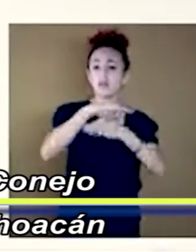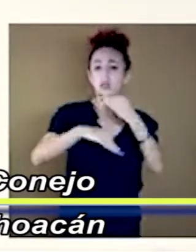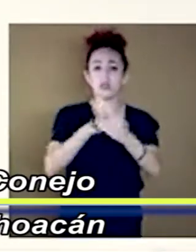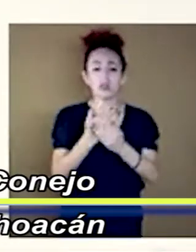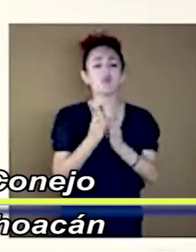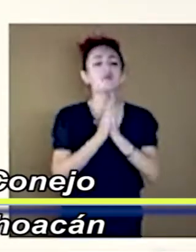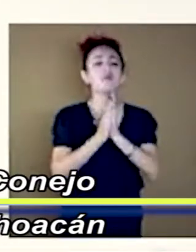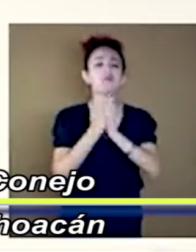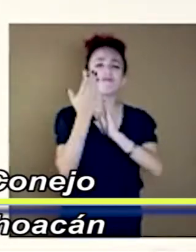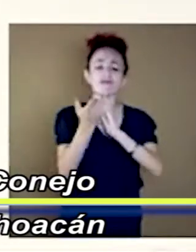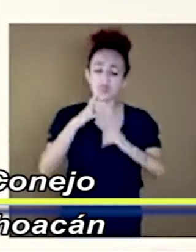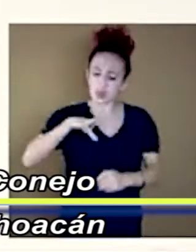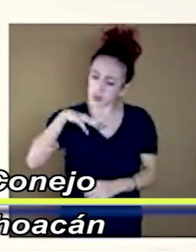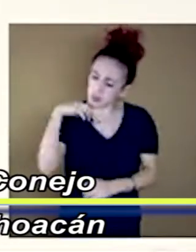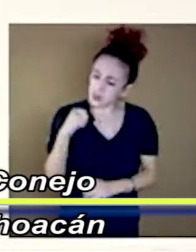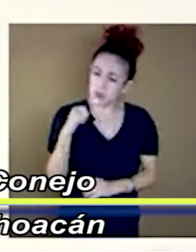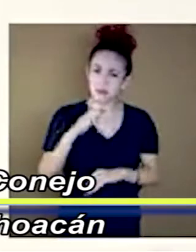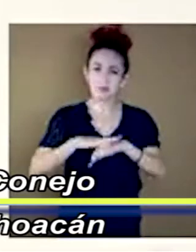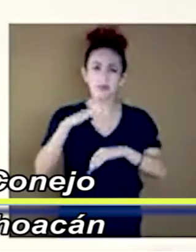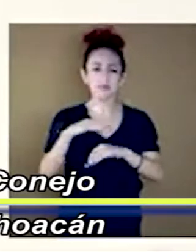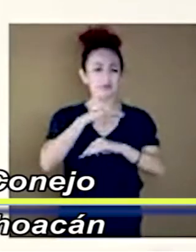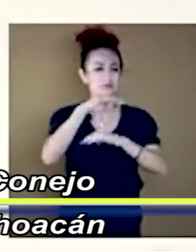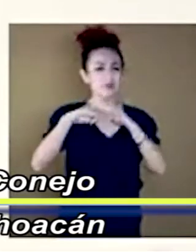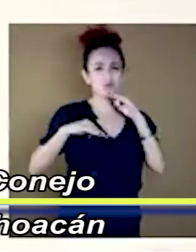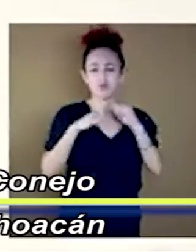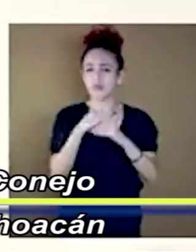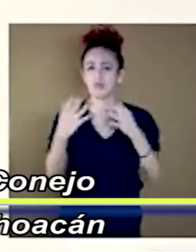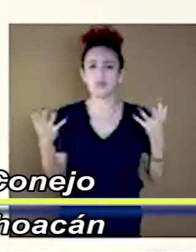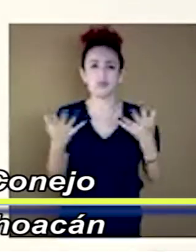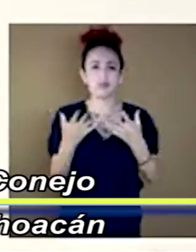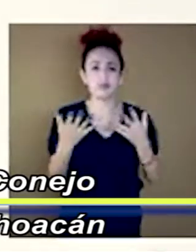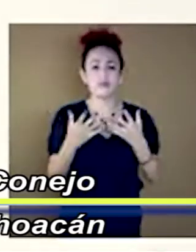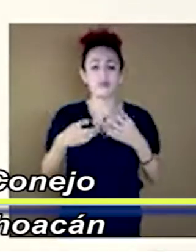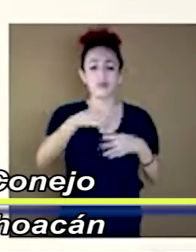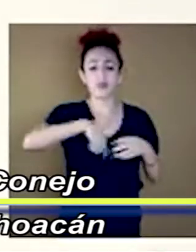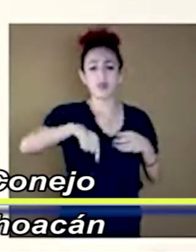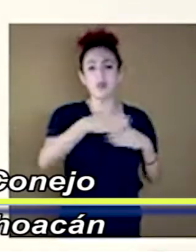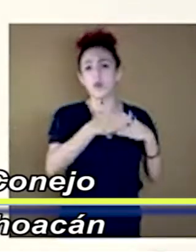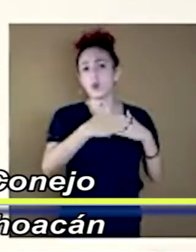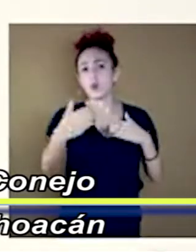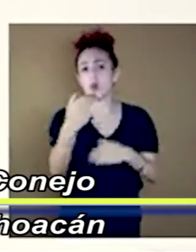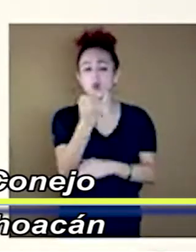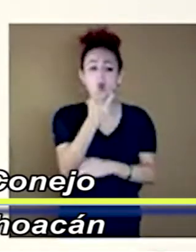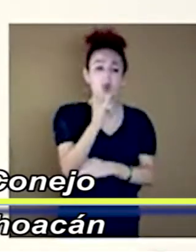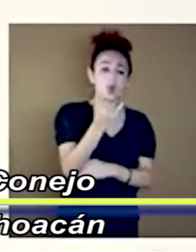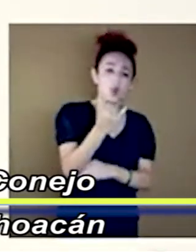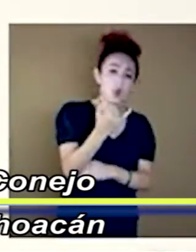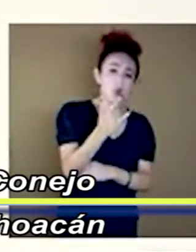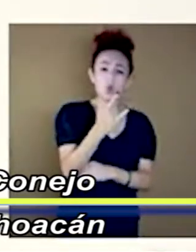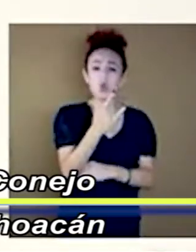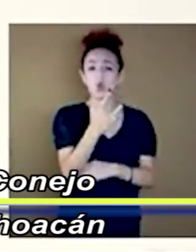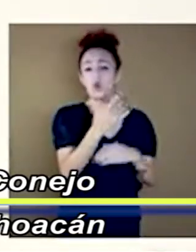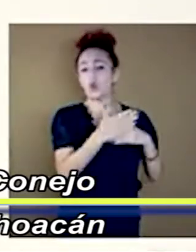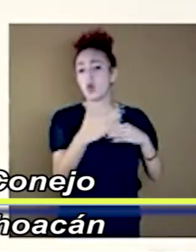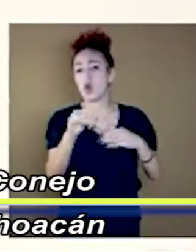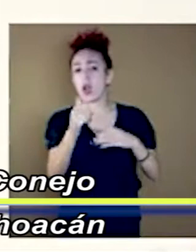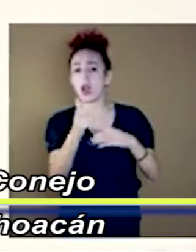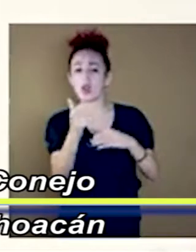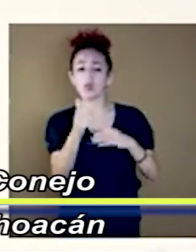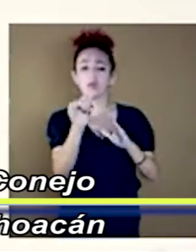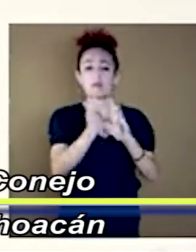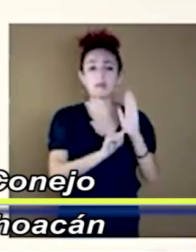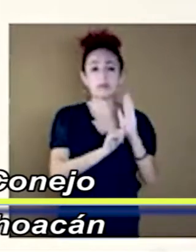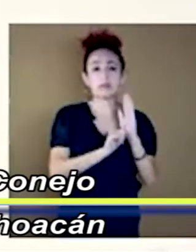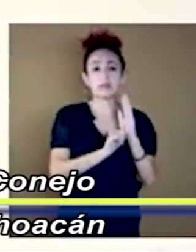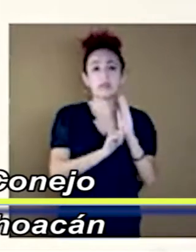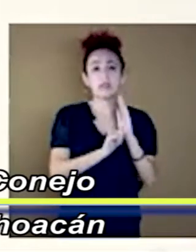pido que hagamos un esfuerzo. Todo lo que podamos hacer en lo que resta de julio y el mes de agosto, porque